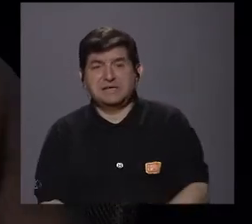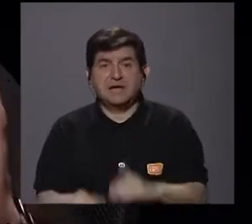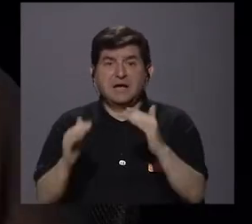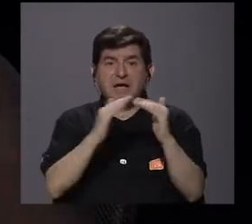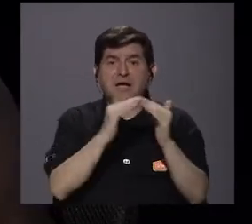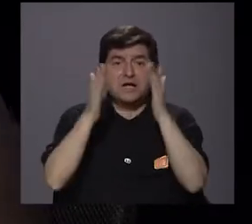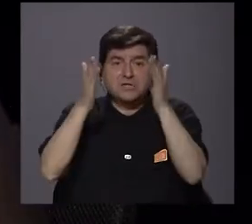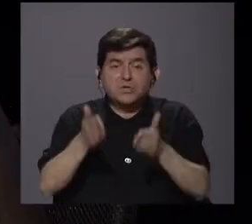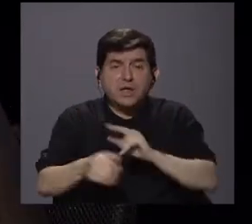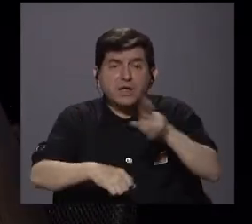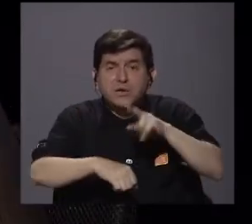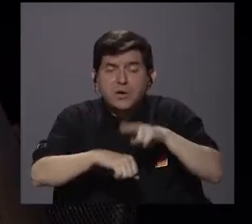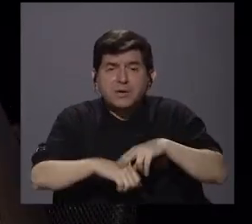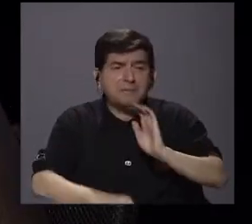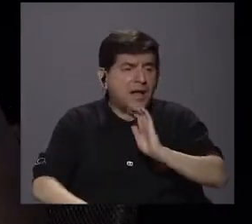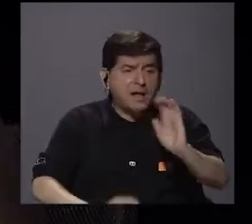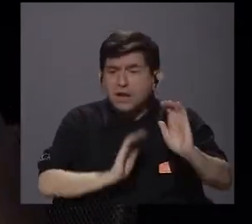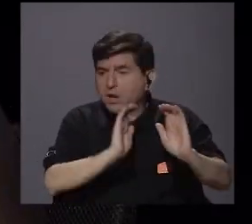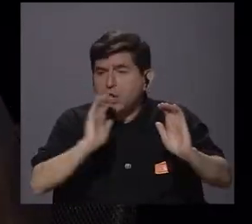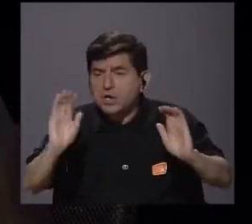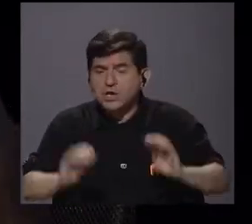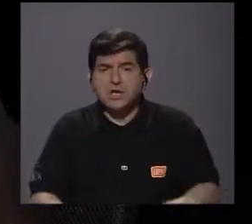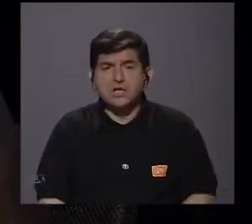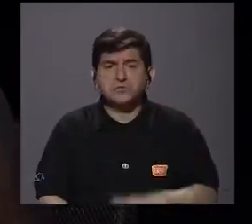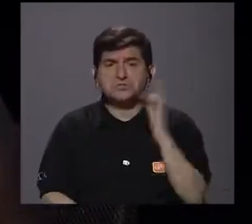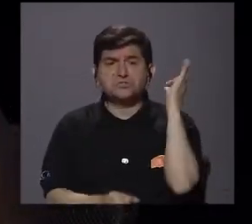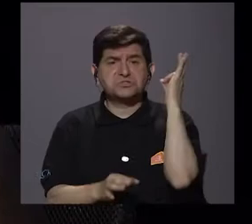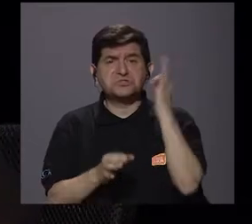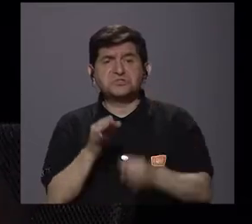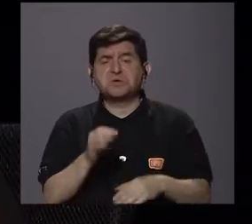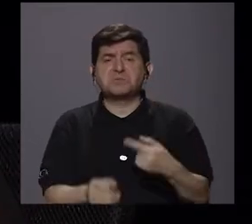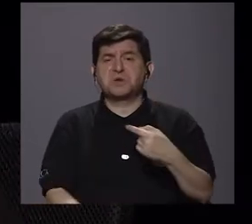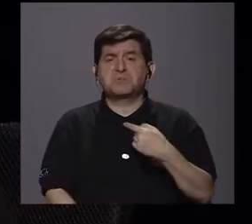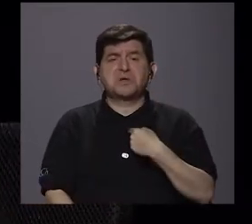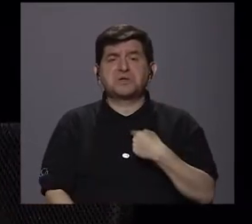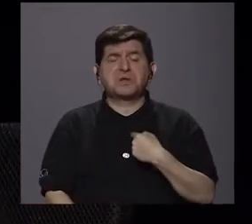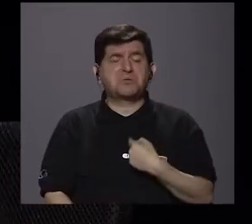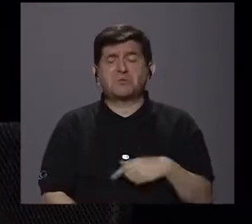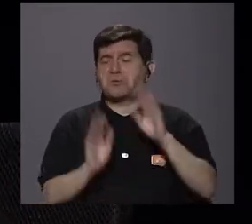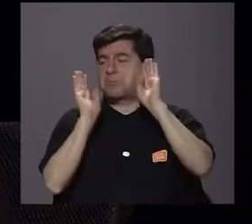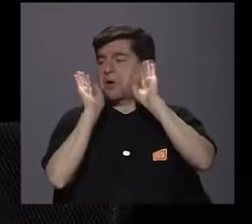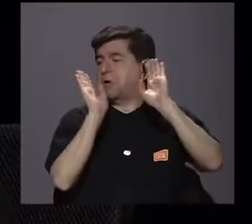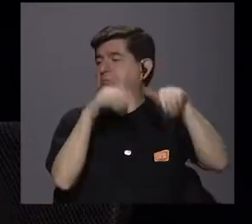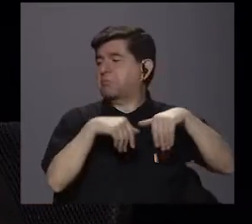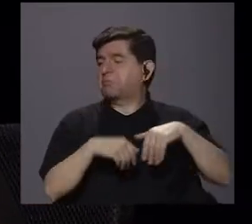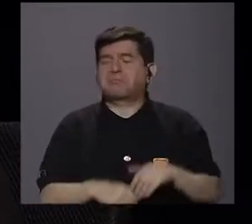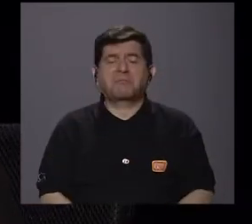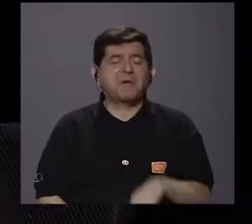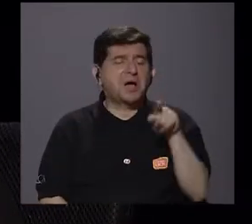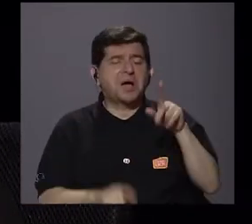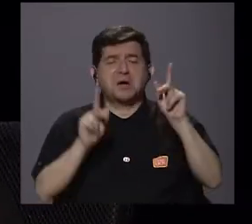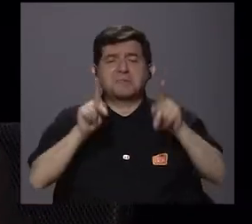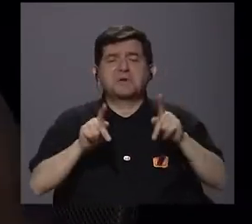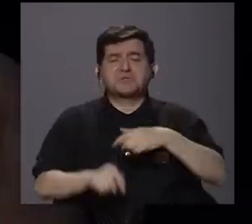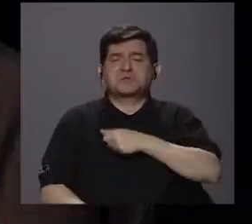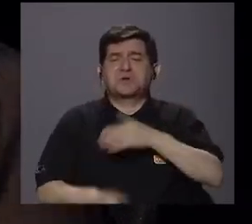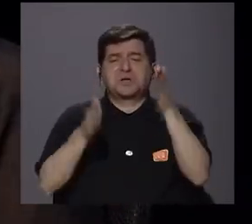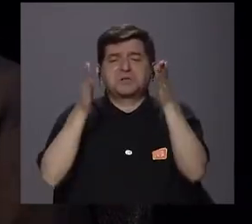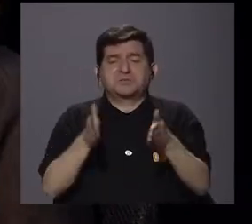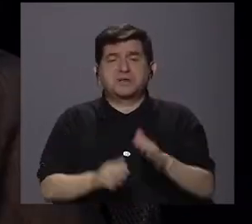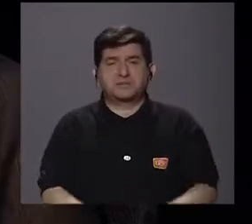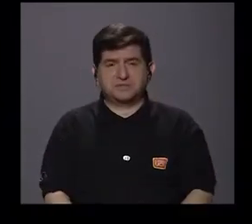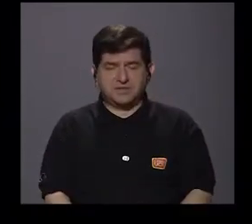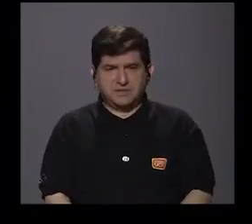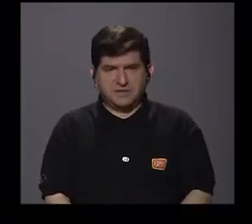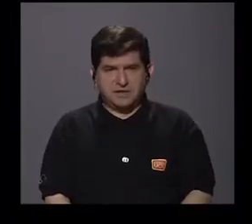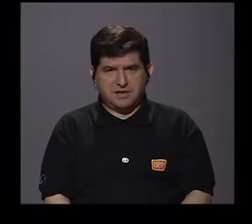civiles, niños, y simple y sencillamente hacer como que nada está pasando porque son palestinos? Vi.